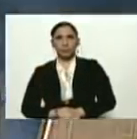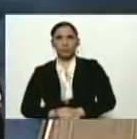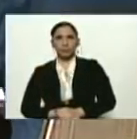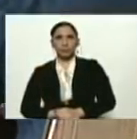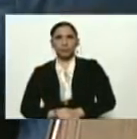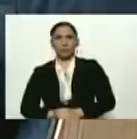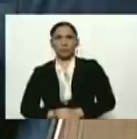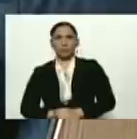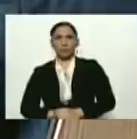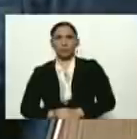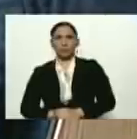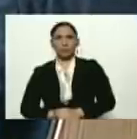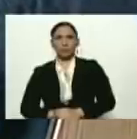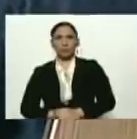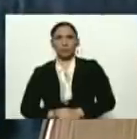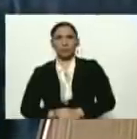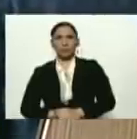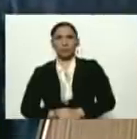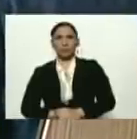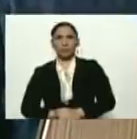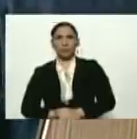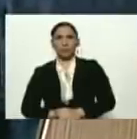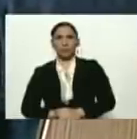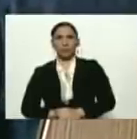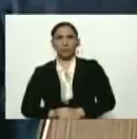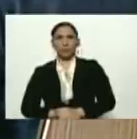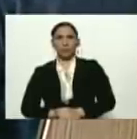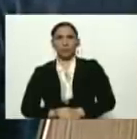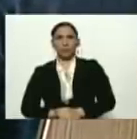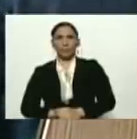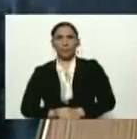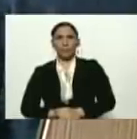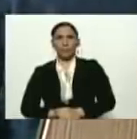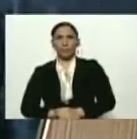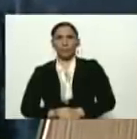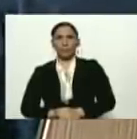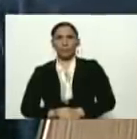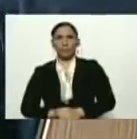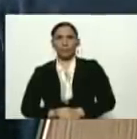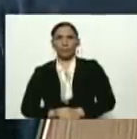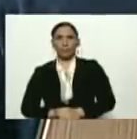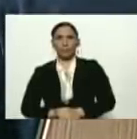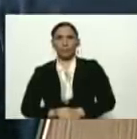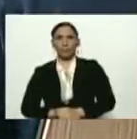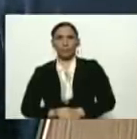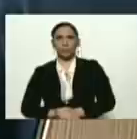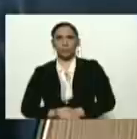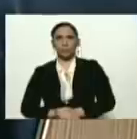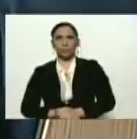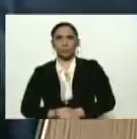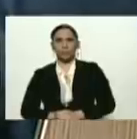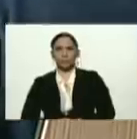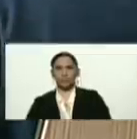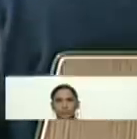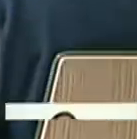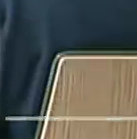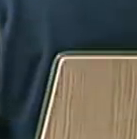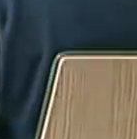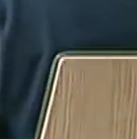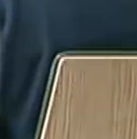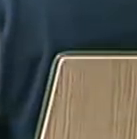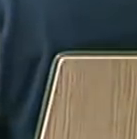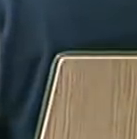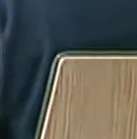Thank you very much, Chairman. Muchas gracias, camarada